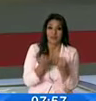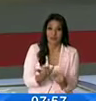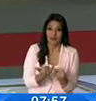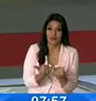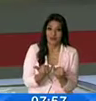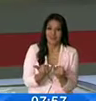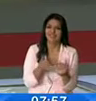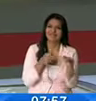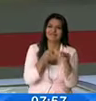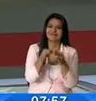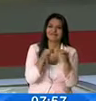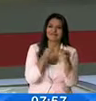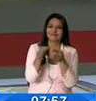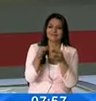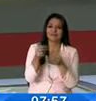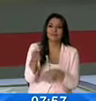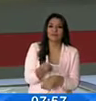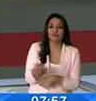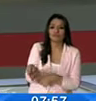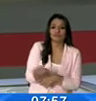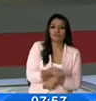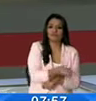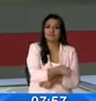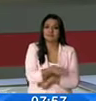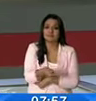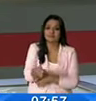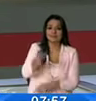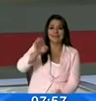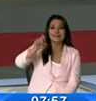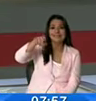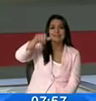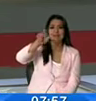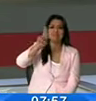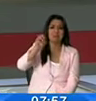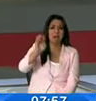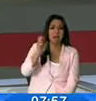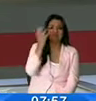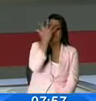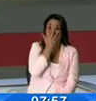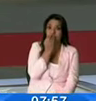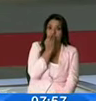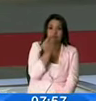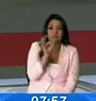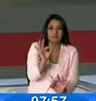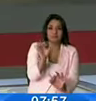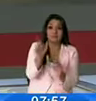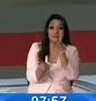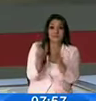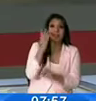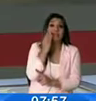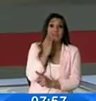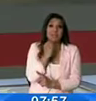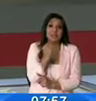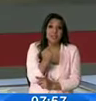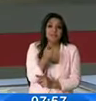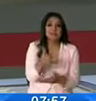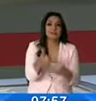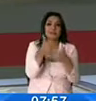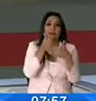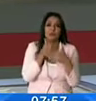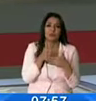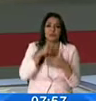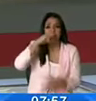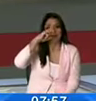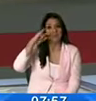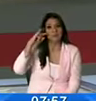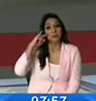invitar es del esgrima, que es un deporte realmente precioso, ¿no? Este, dicen los expertos, sería el indicado para que los